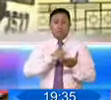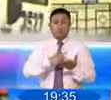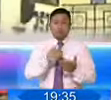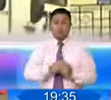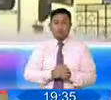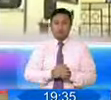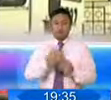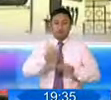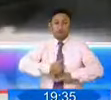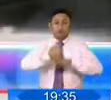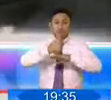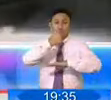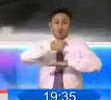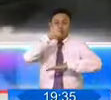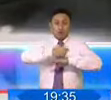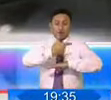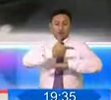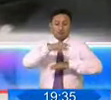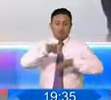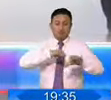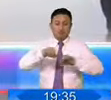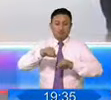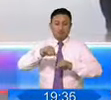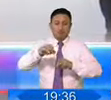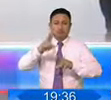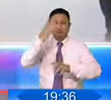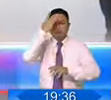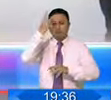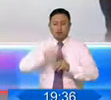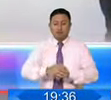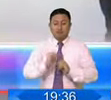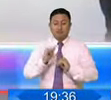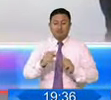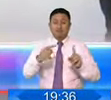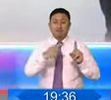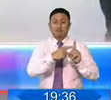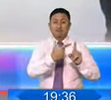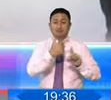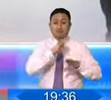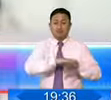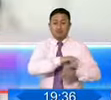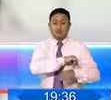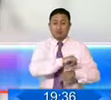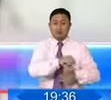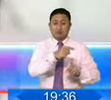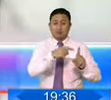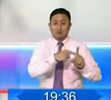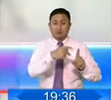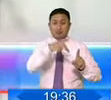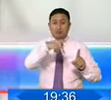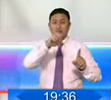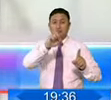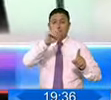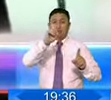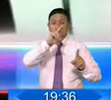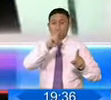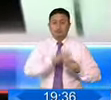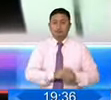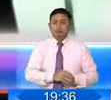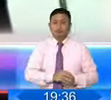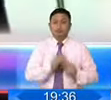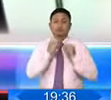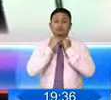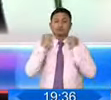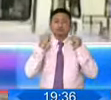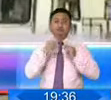del Guayas detalló los hechos y agravantes por los que declaró culpable del delito de violación a una menor de edad al